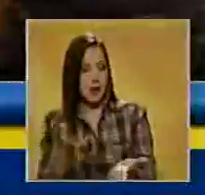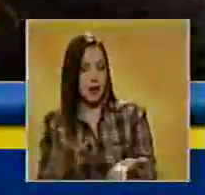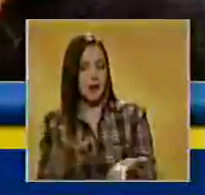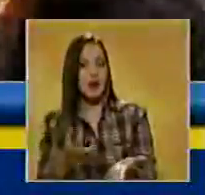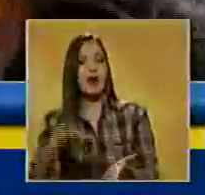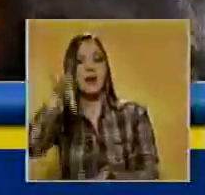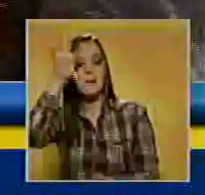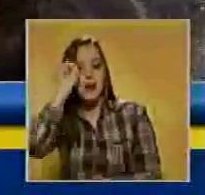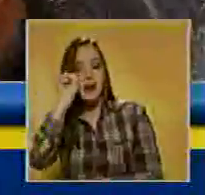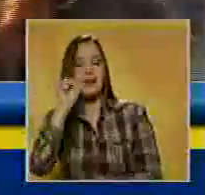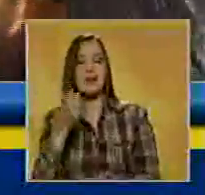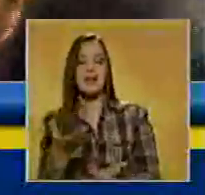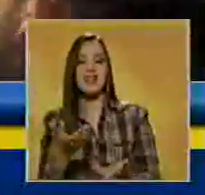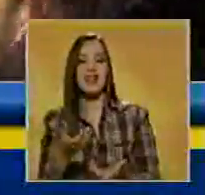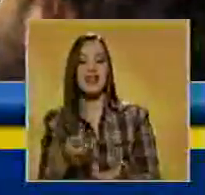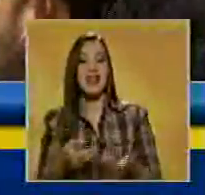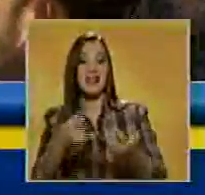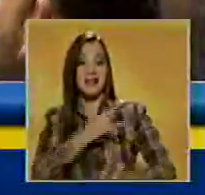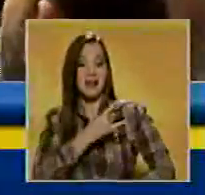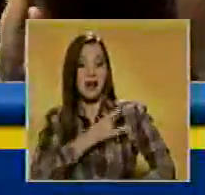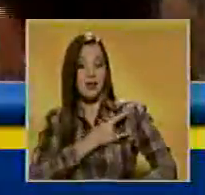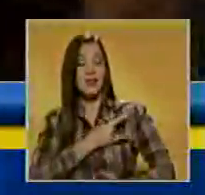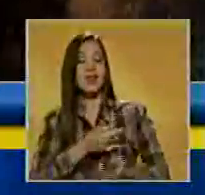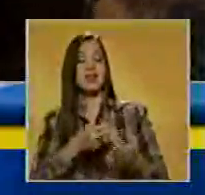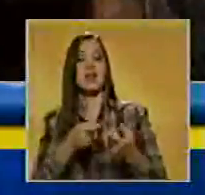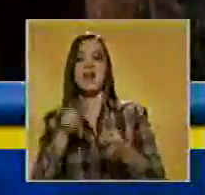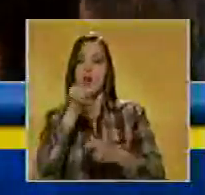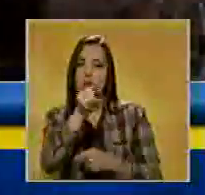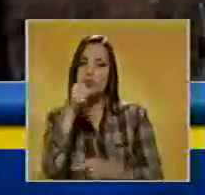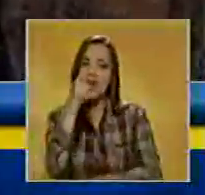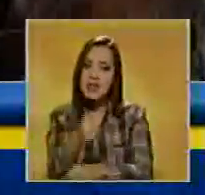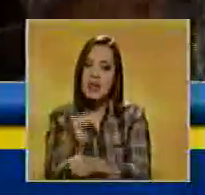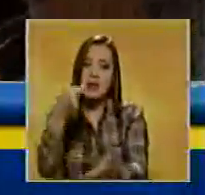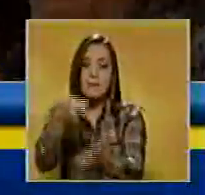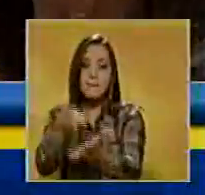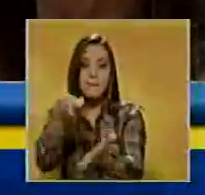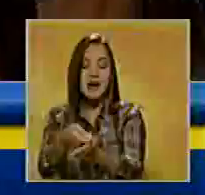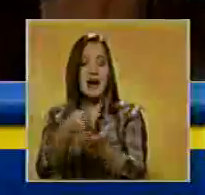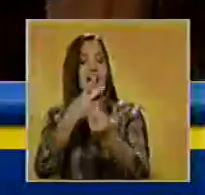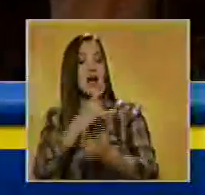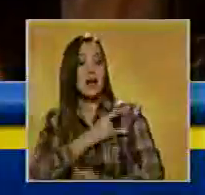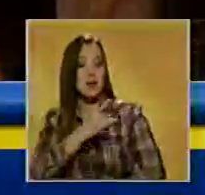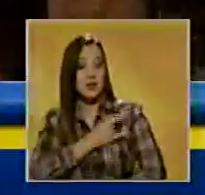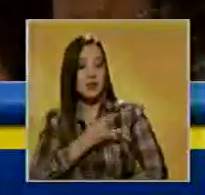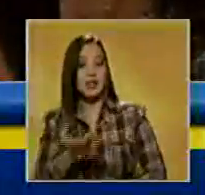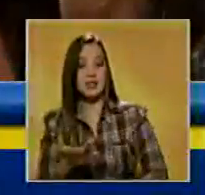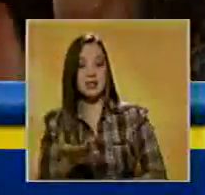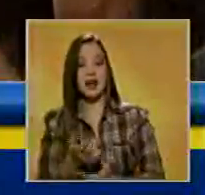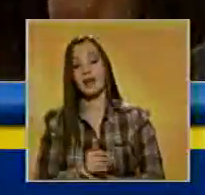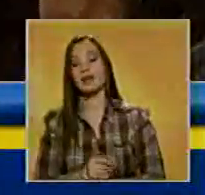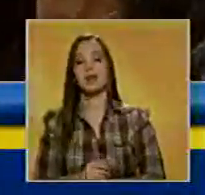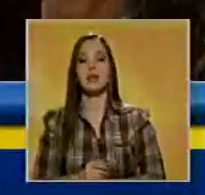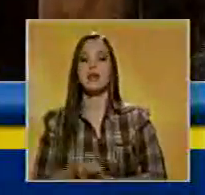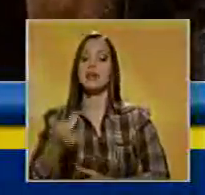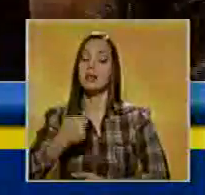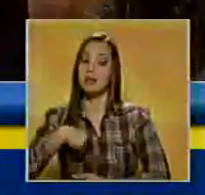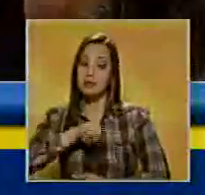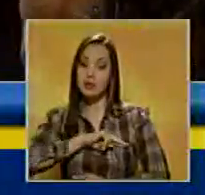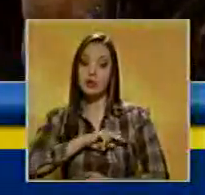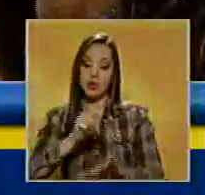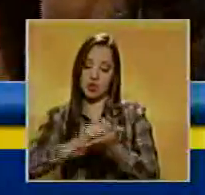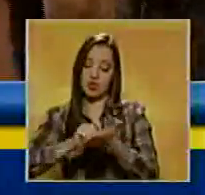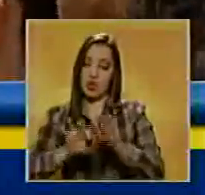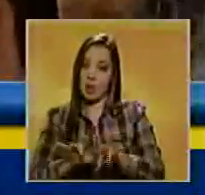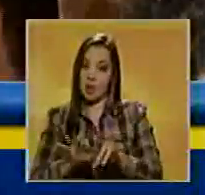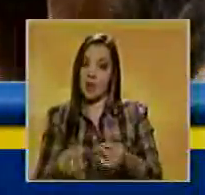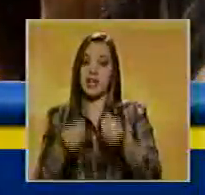hace nada más asignando cupos, sino que se hace asignando los recursos, construyendo nuevas sedes, ampliando las universidades que existen y construyendo nuevas universidades. Todo eso se lo dejo ahí por escrito y